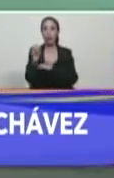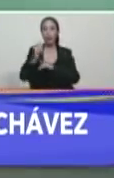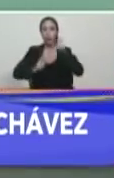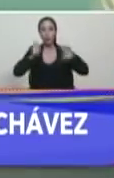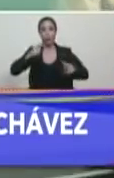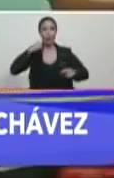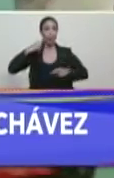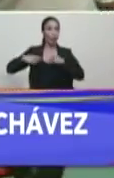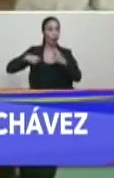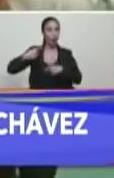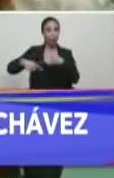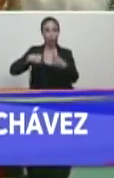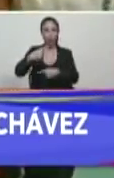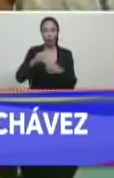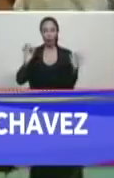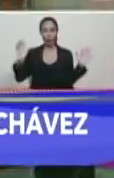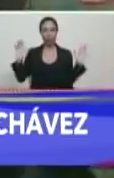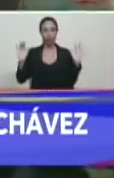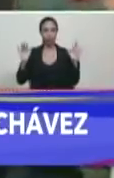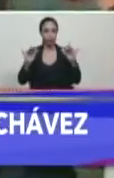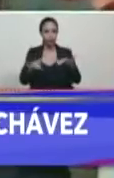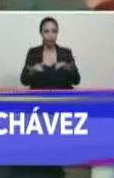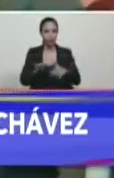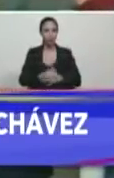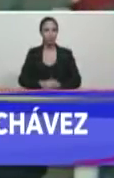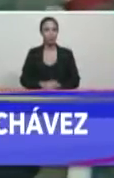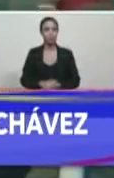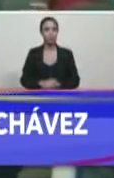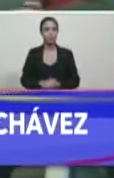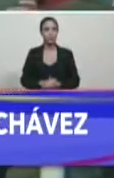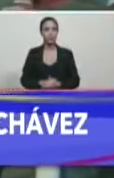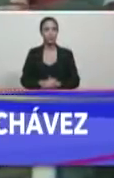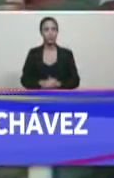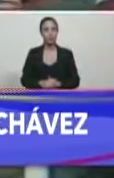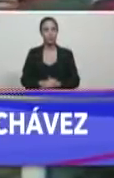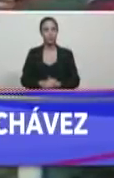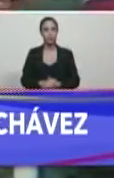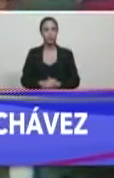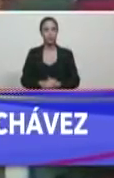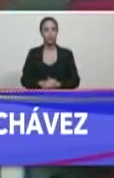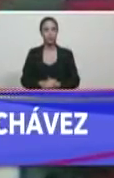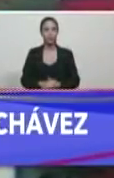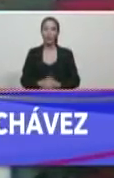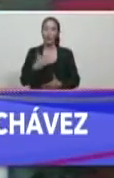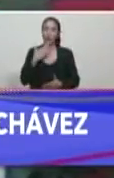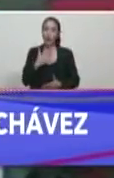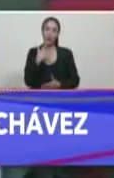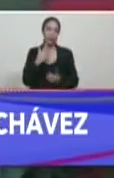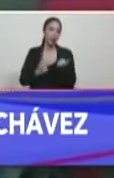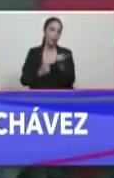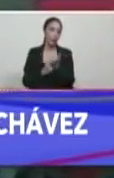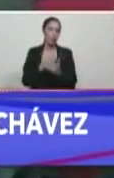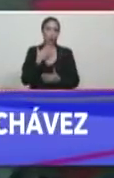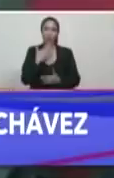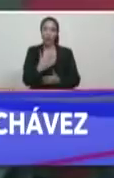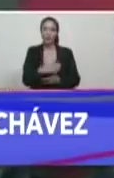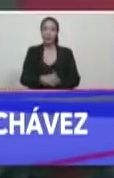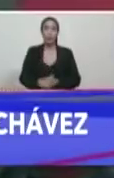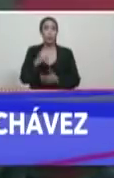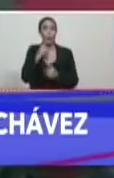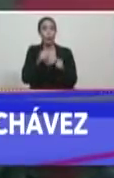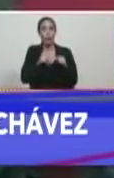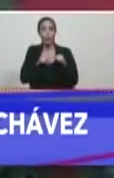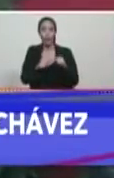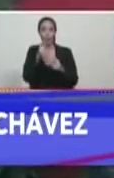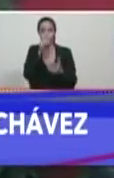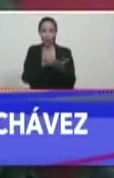diariamente en cada una de las áreas integrales que conforman nuestra gran base. Nuestro profundo agradecimiento, presidente, por mantenerse usted